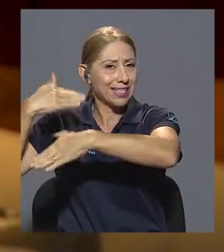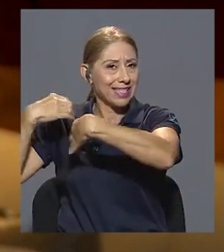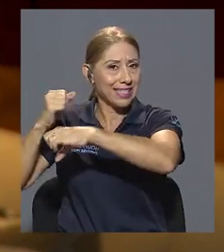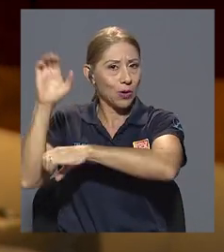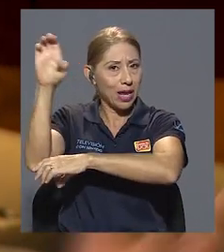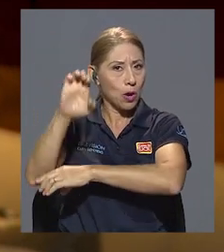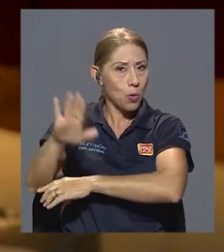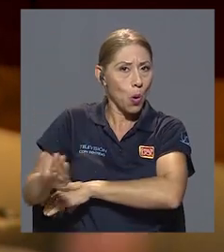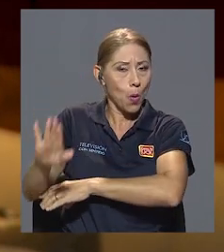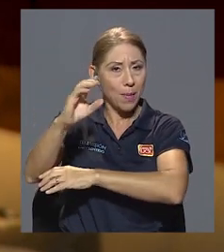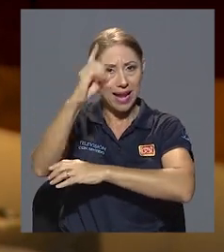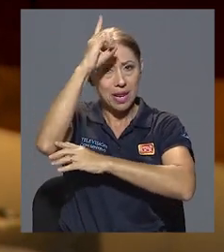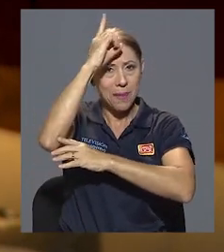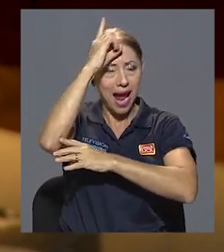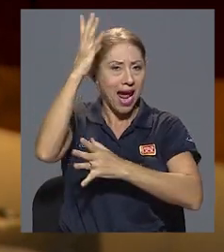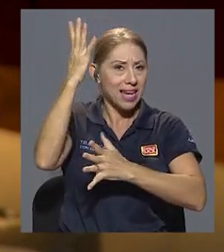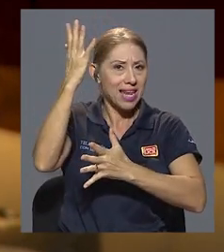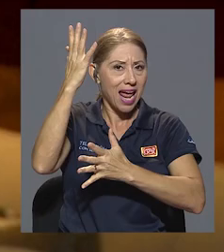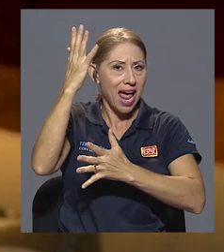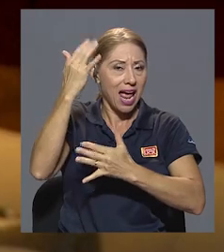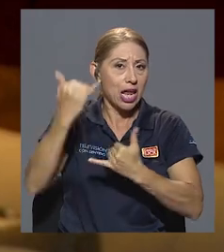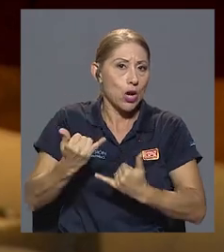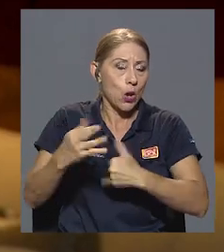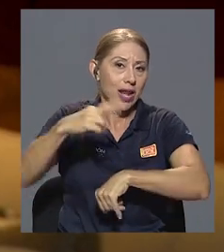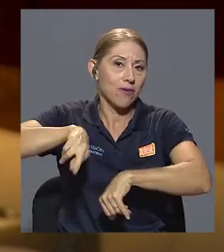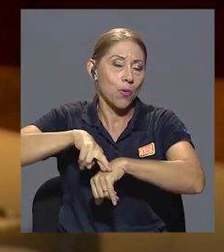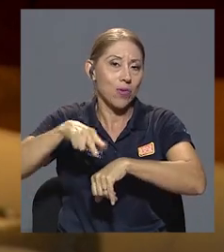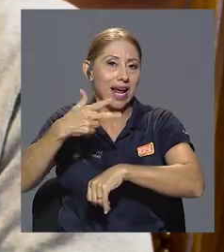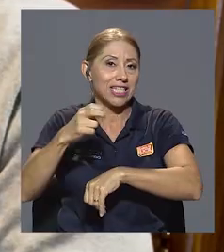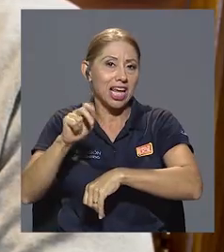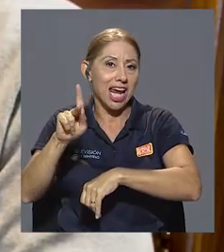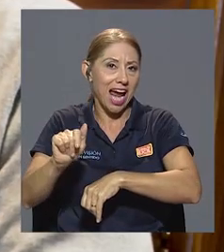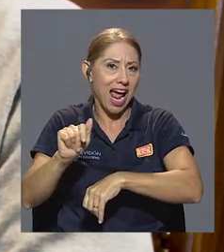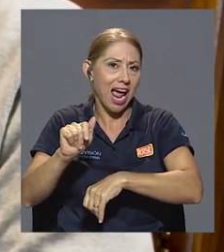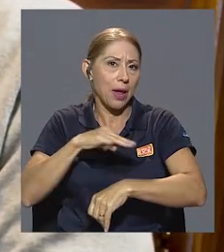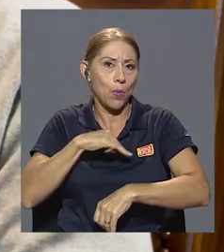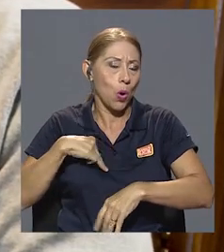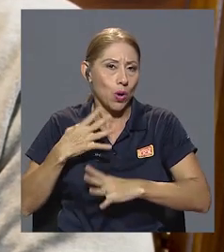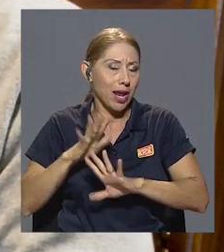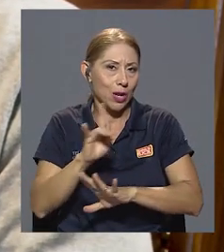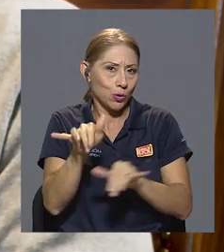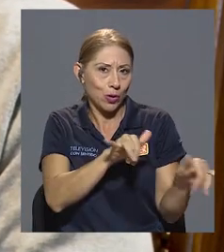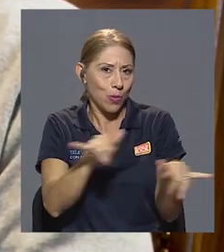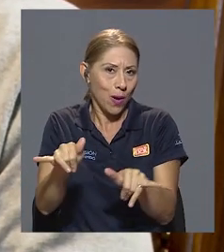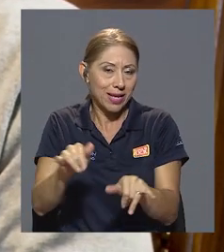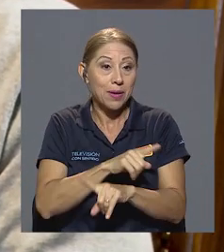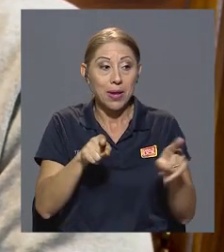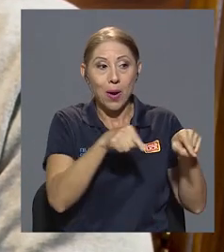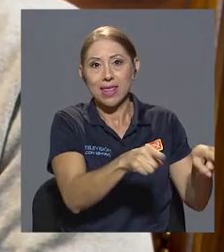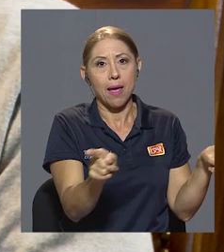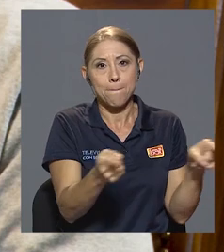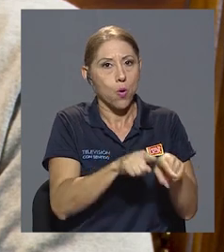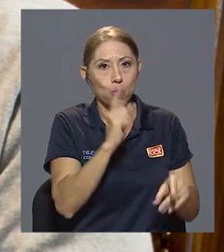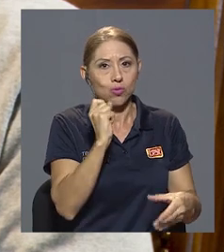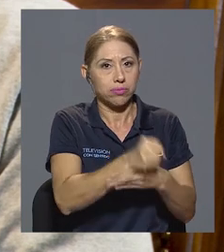europa en alemania en lo que es hoy la república checa en polonia etcétera no ni fueron campos de